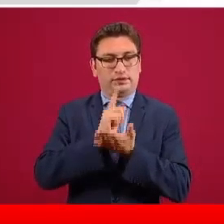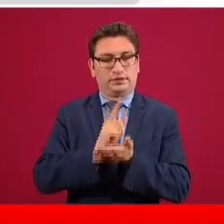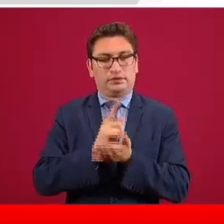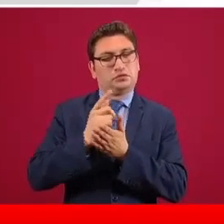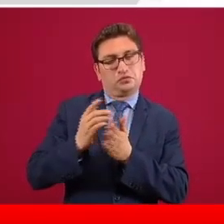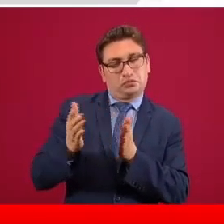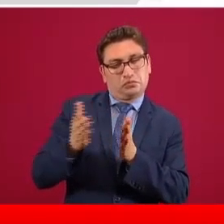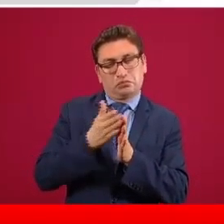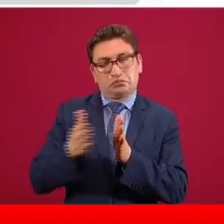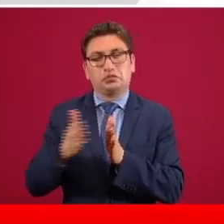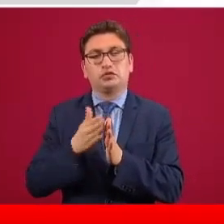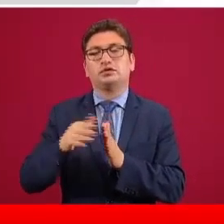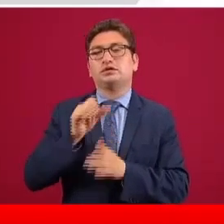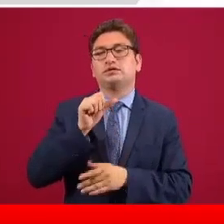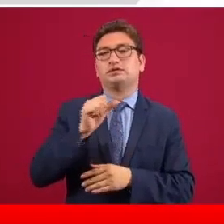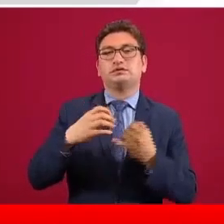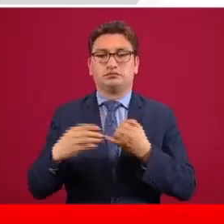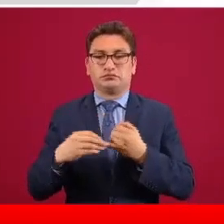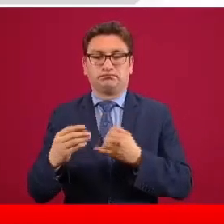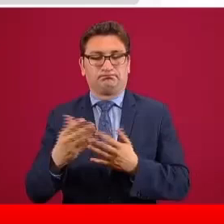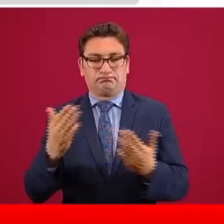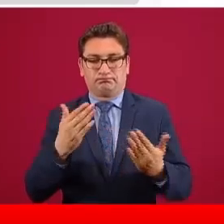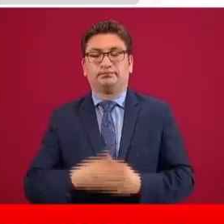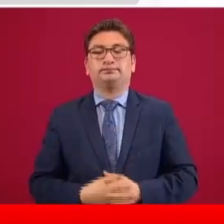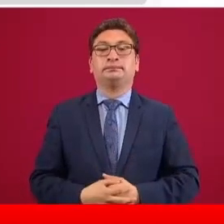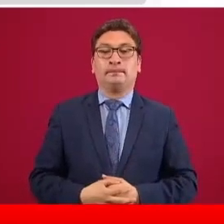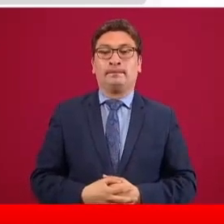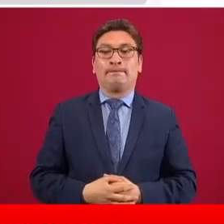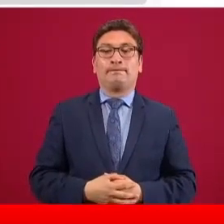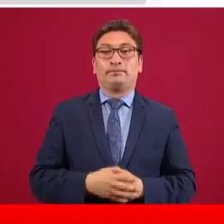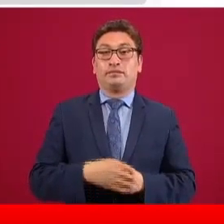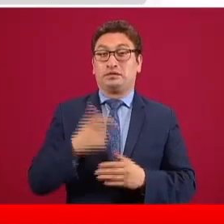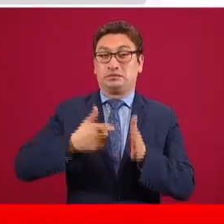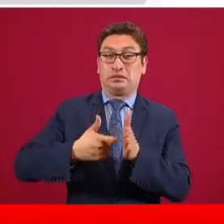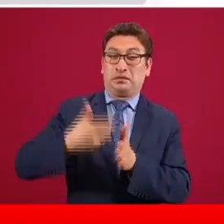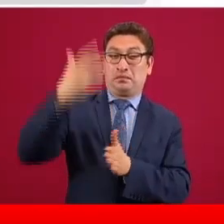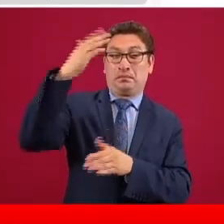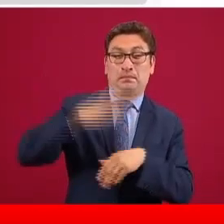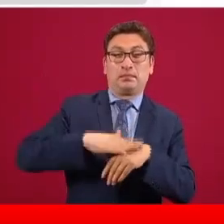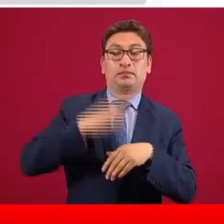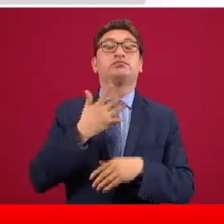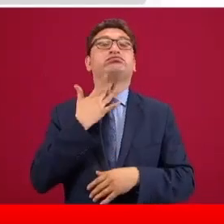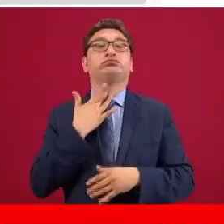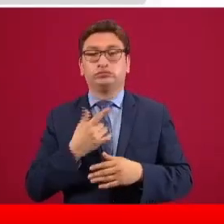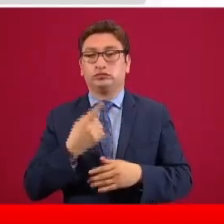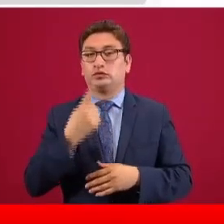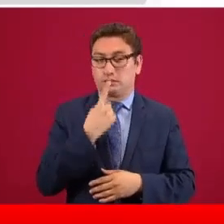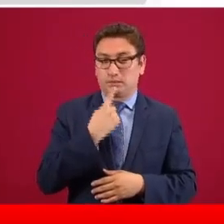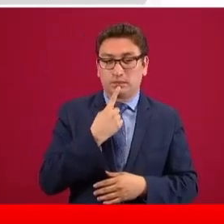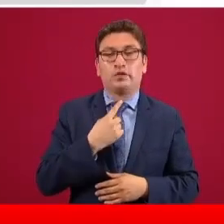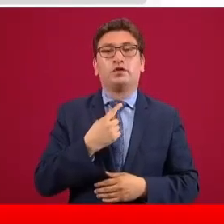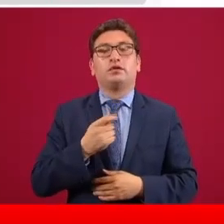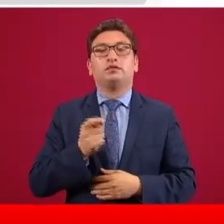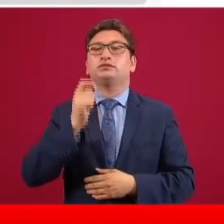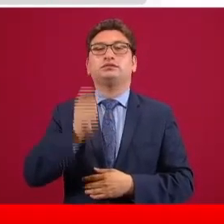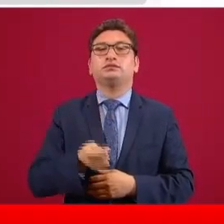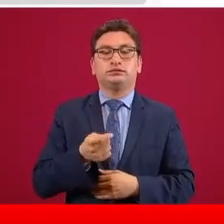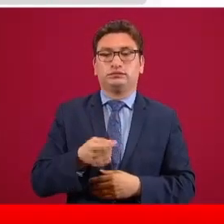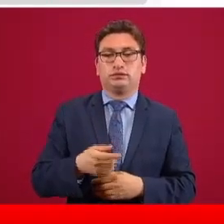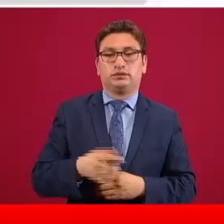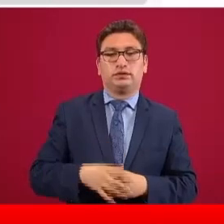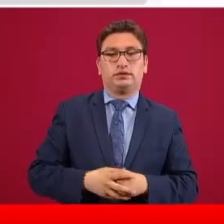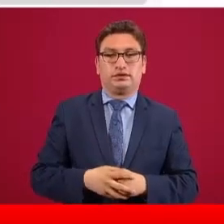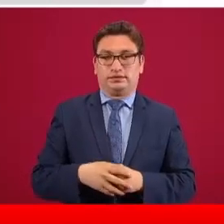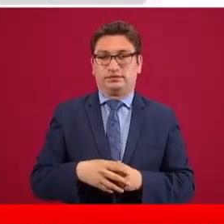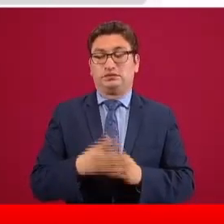de 16 centavos. Y el más alto para premium, con el margen más alto, con un margen